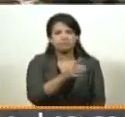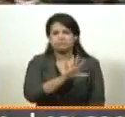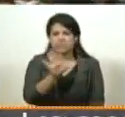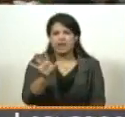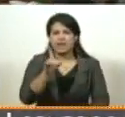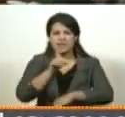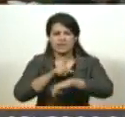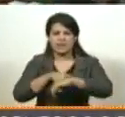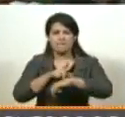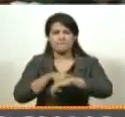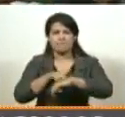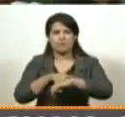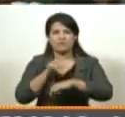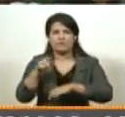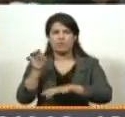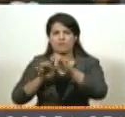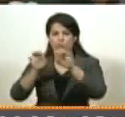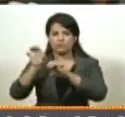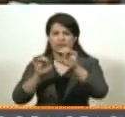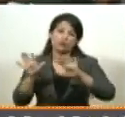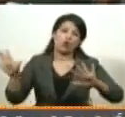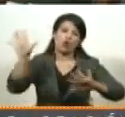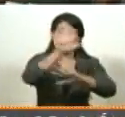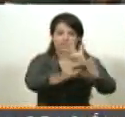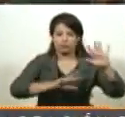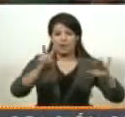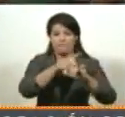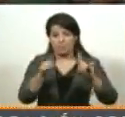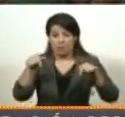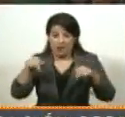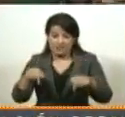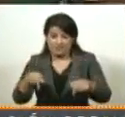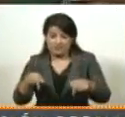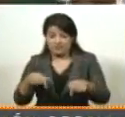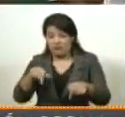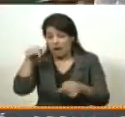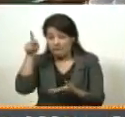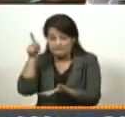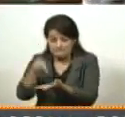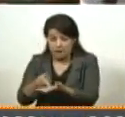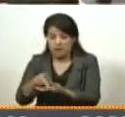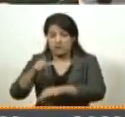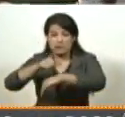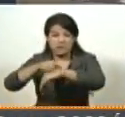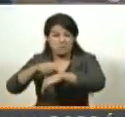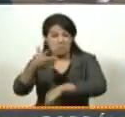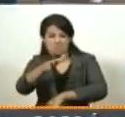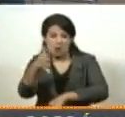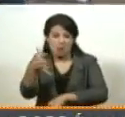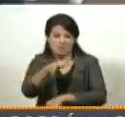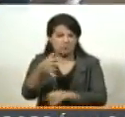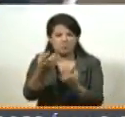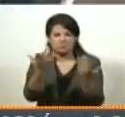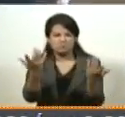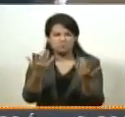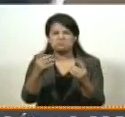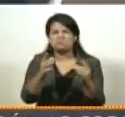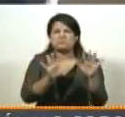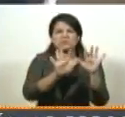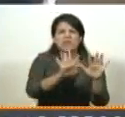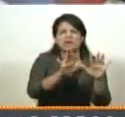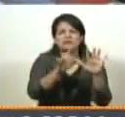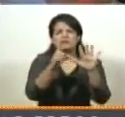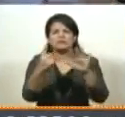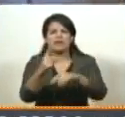tiempos, tenemos que hacer la evaluación a nivel nacional, pero los tiempos promedio que estamos observando es de